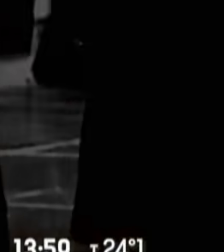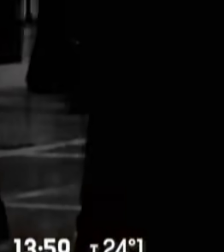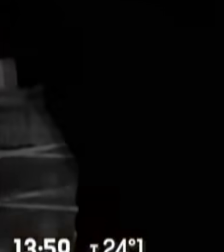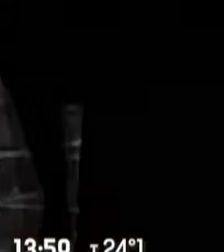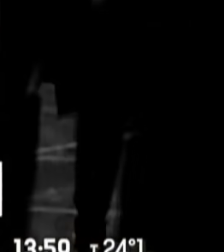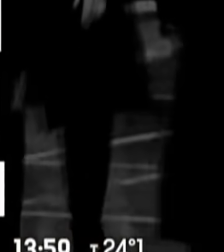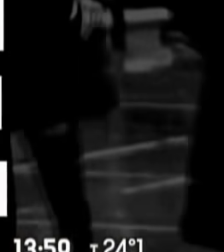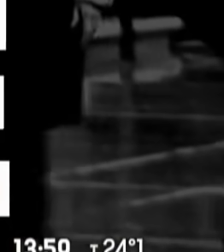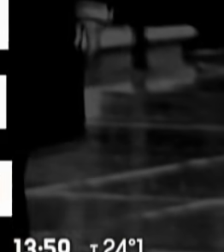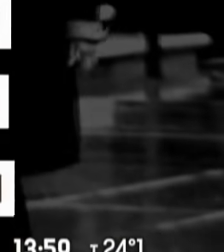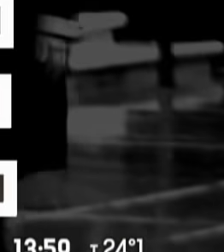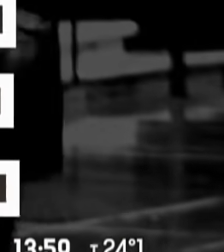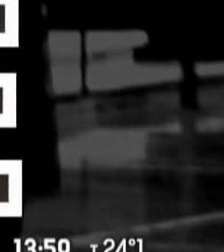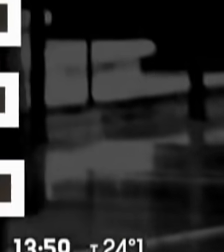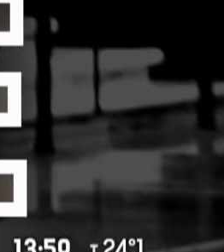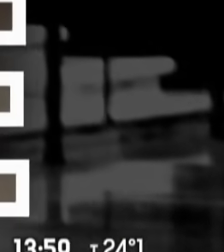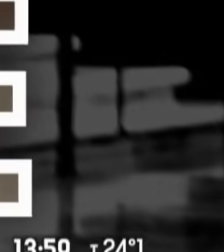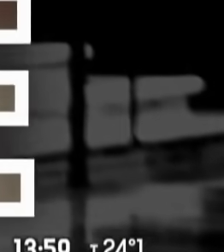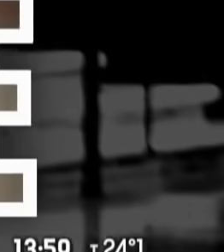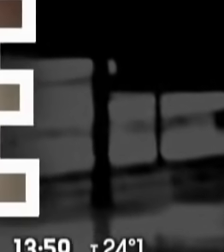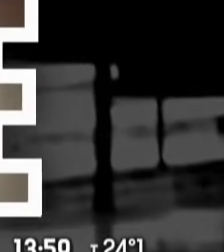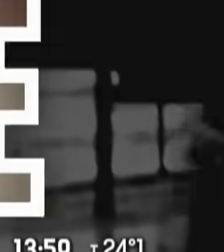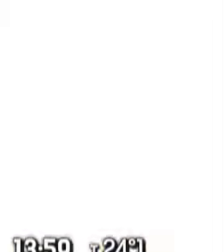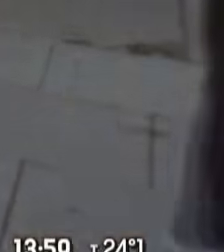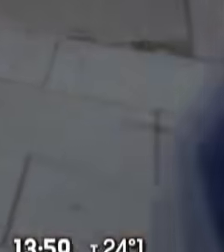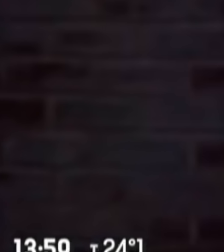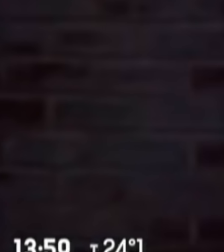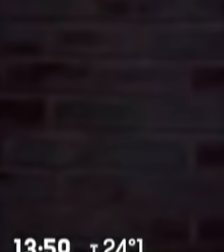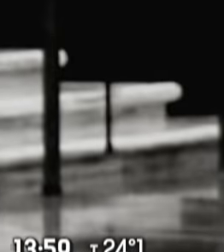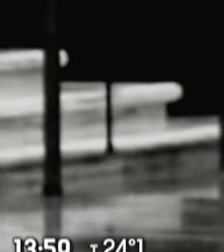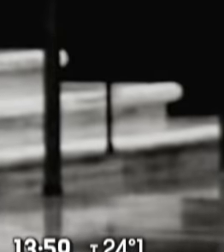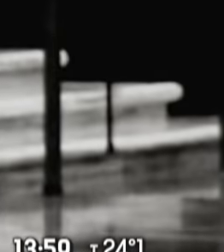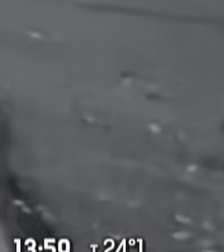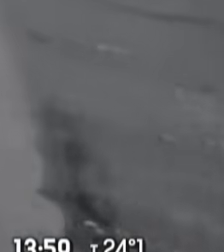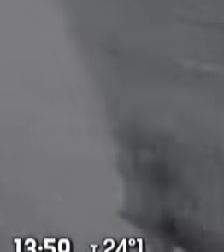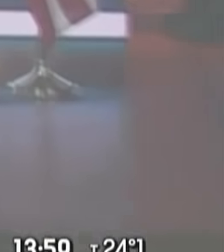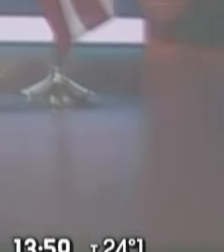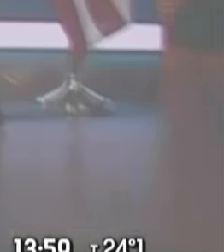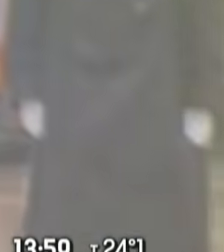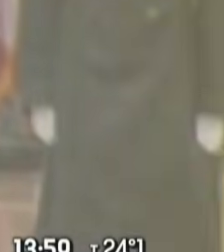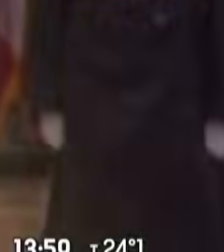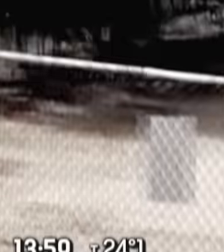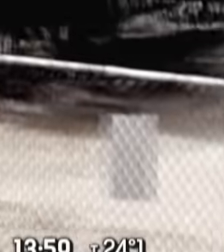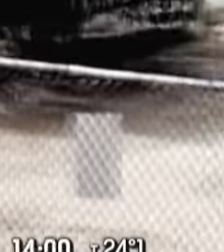The ability for the administration to lead away by failing to recognize the